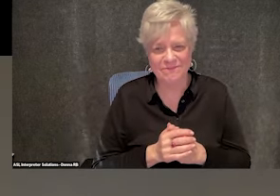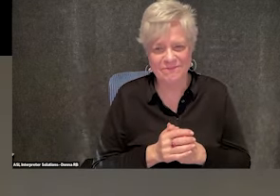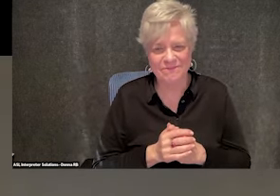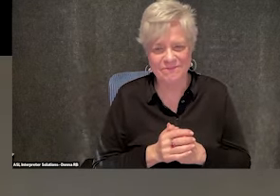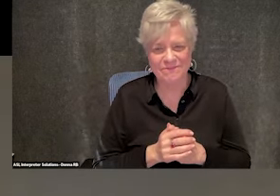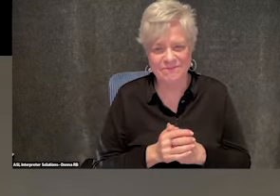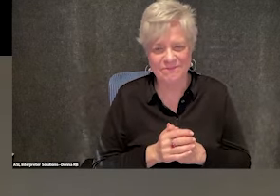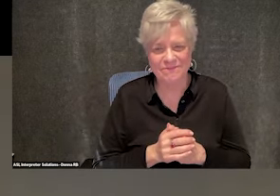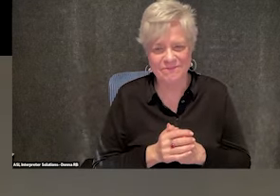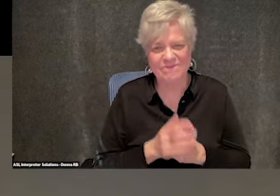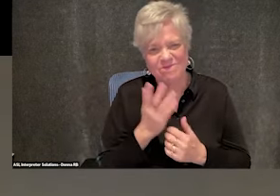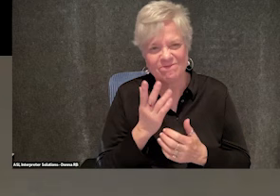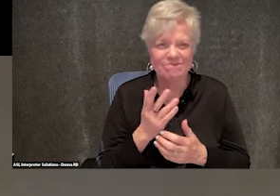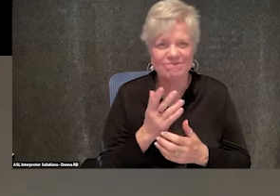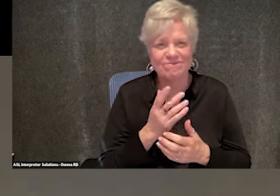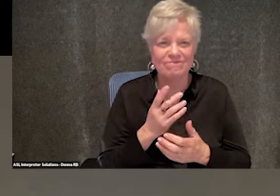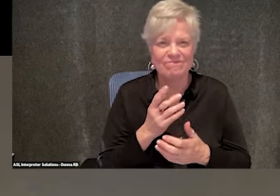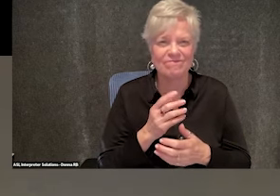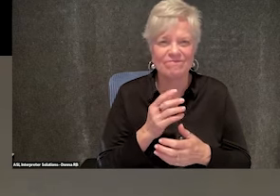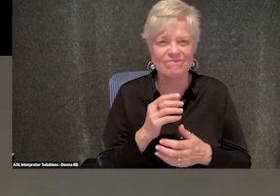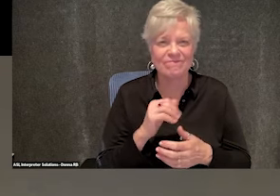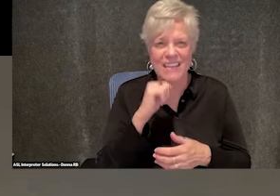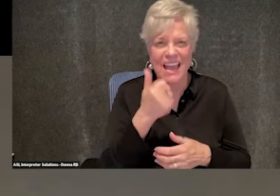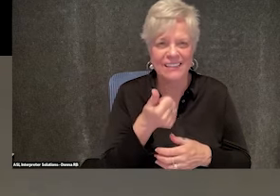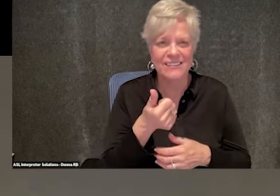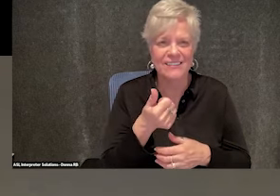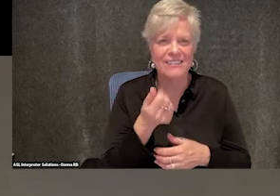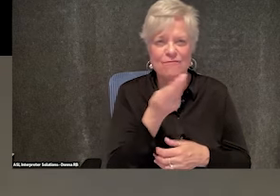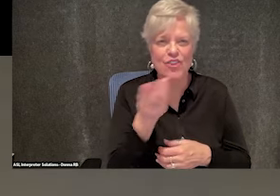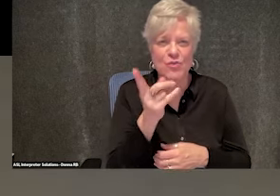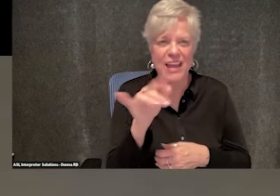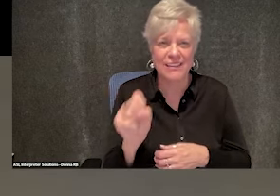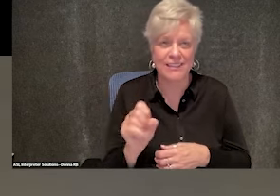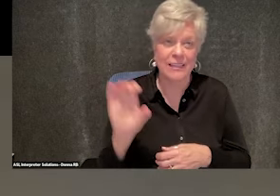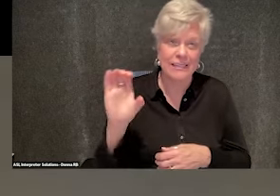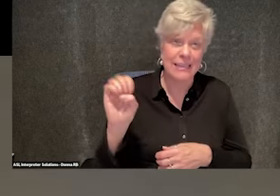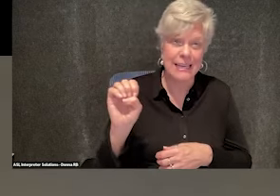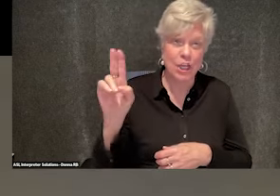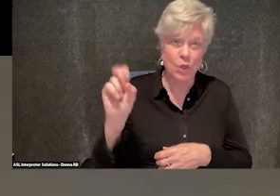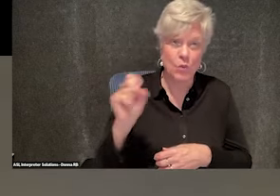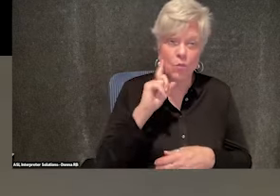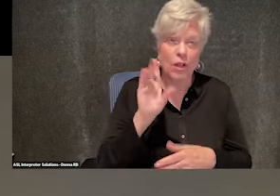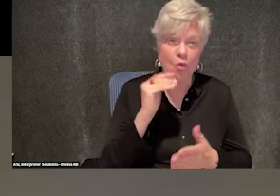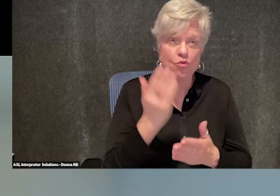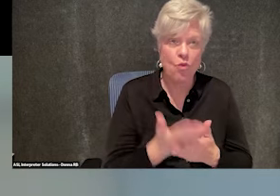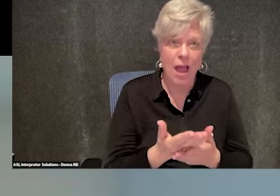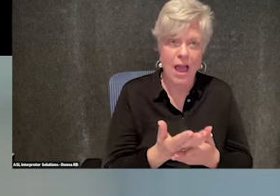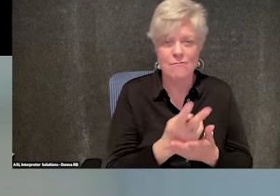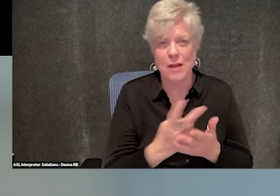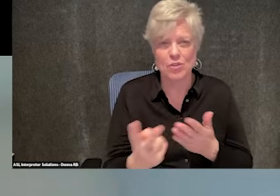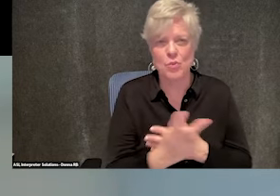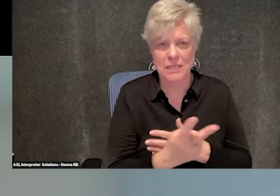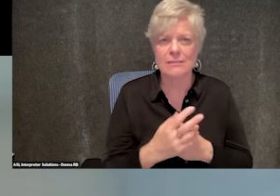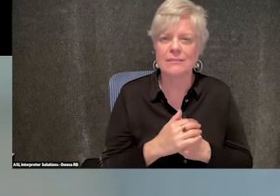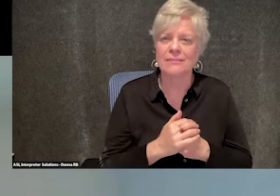Hay una pregunta con respecto a si alguno de los embarajadores conduce. Oh, no vi esa